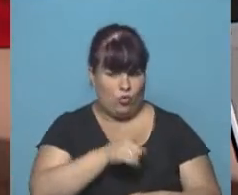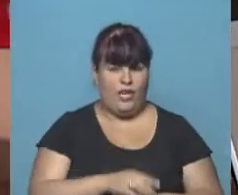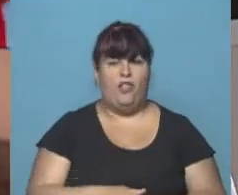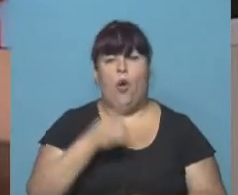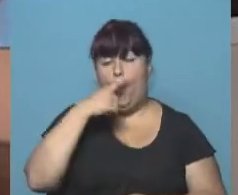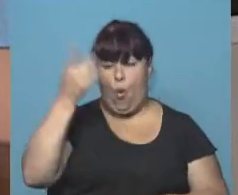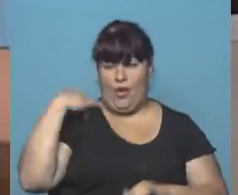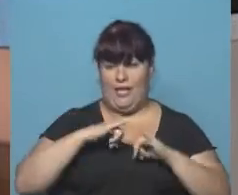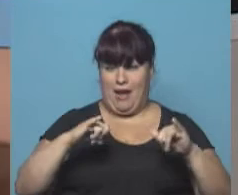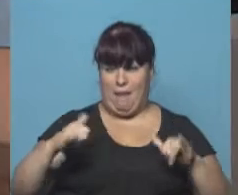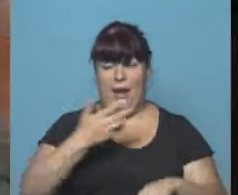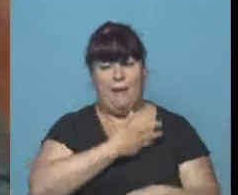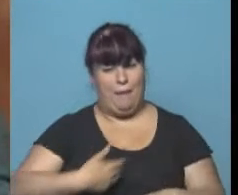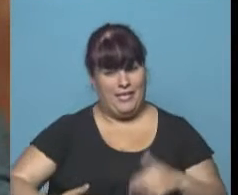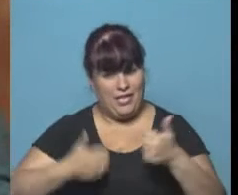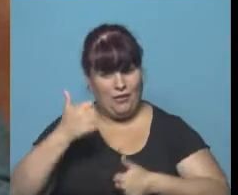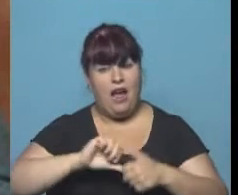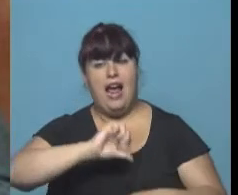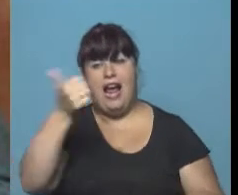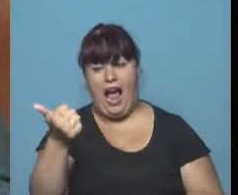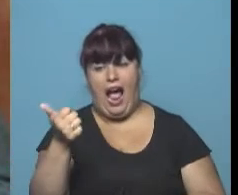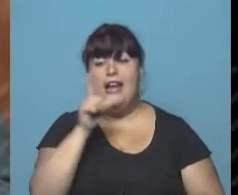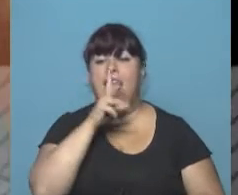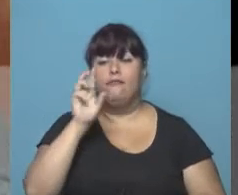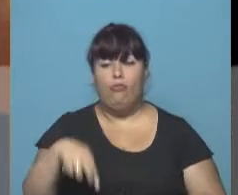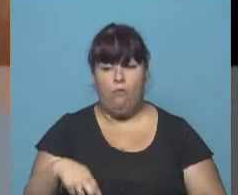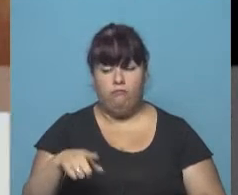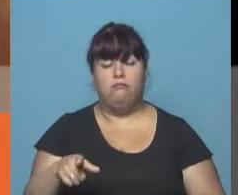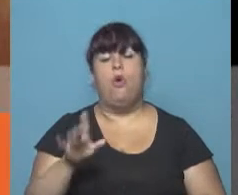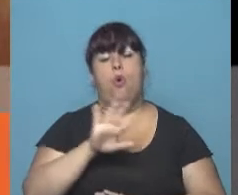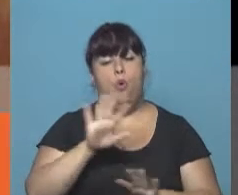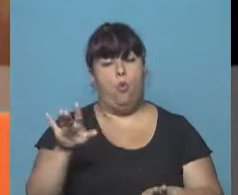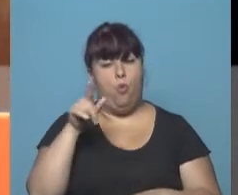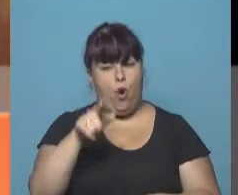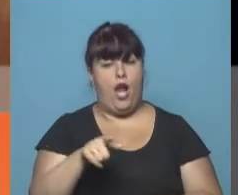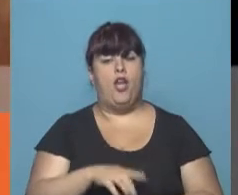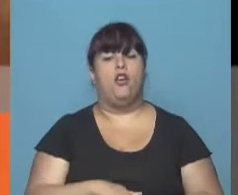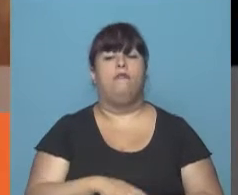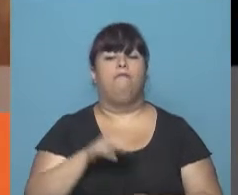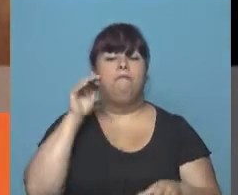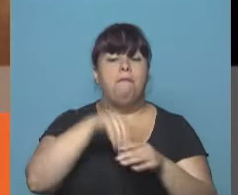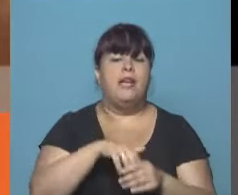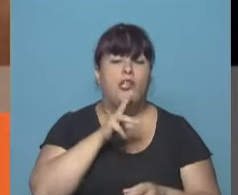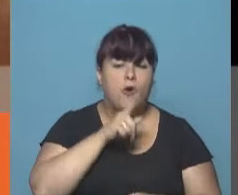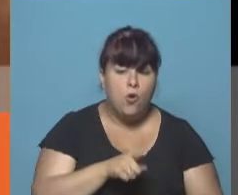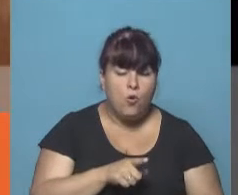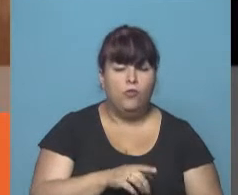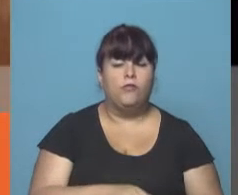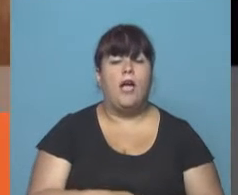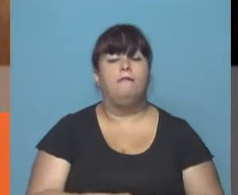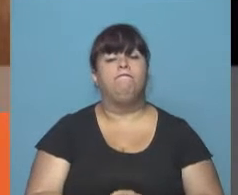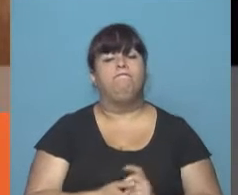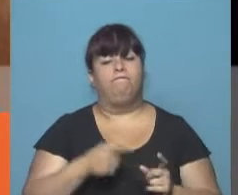Unidos, la última campaña, la presidencial, donde ganó Donald Trump. Bueno, allí esta interferencia de Rusia